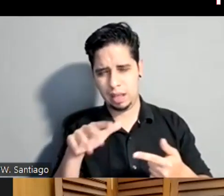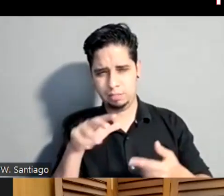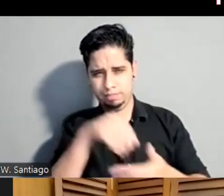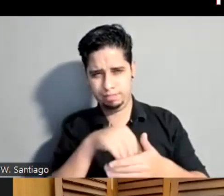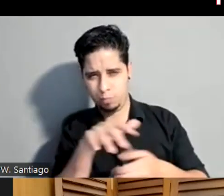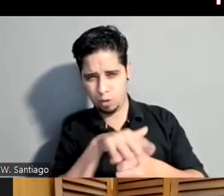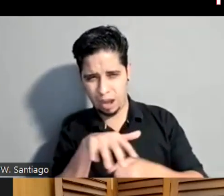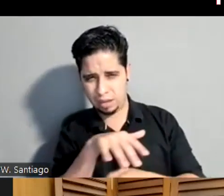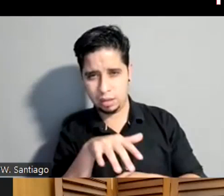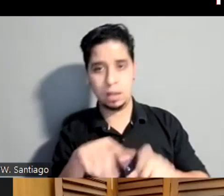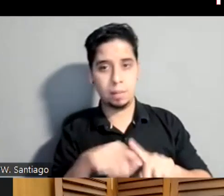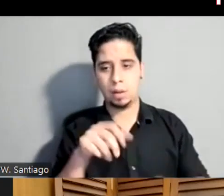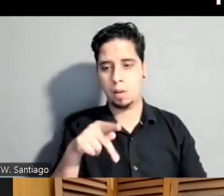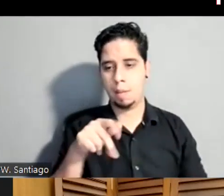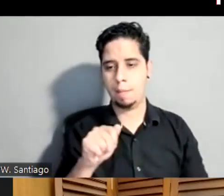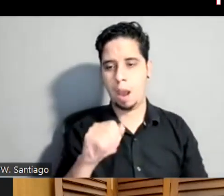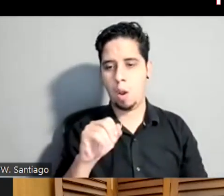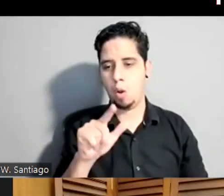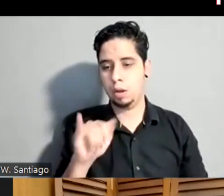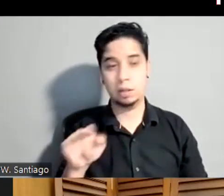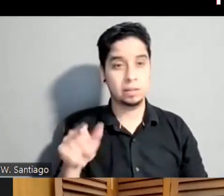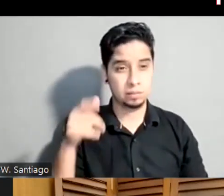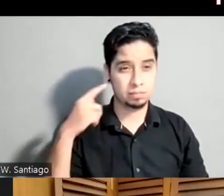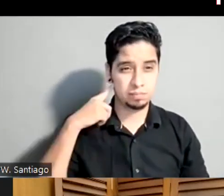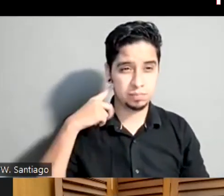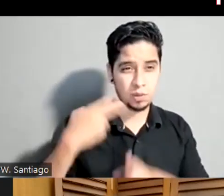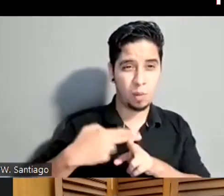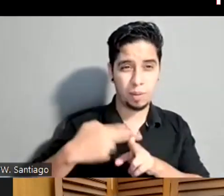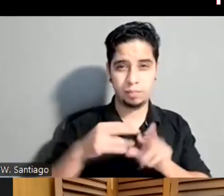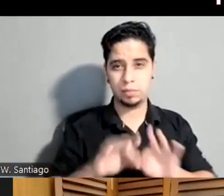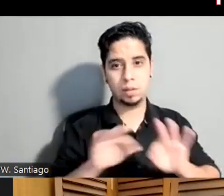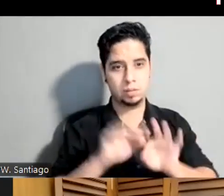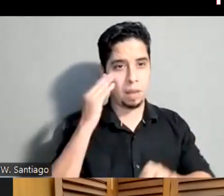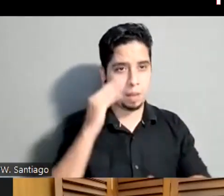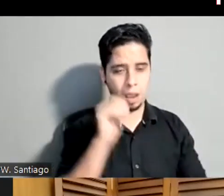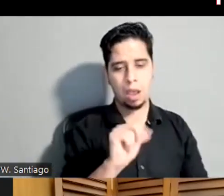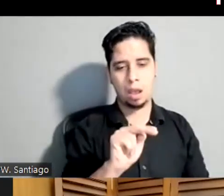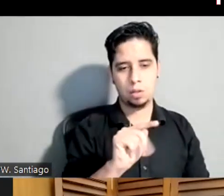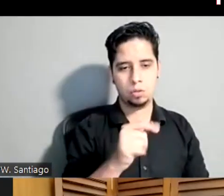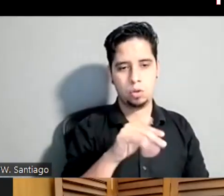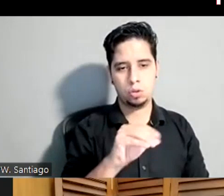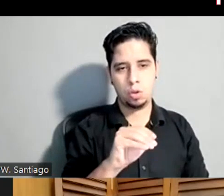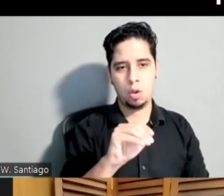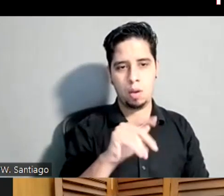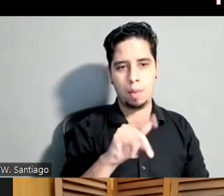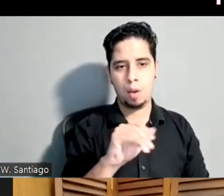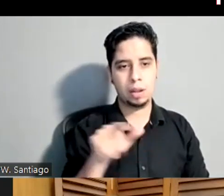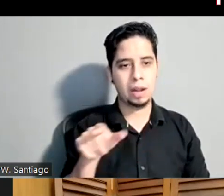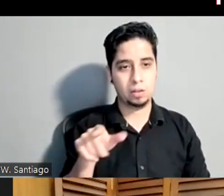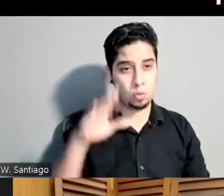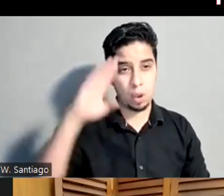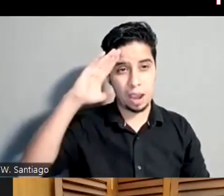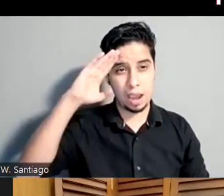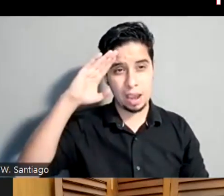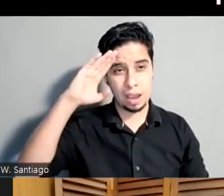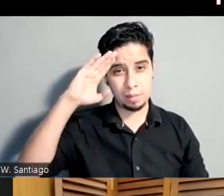Amalia Paori es sumamente importante. Si le suena el Paoli, por Antonio Paoli. Antonio Paoli es su hermano menor. Y